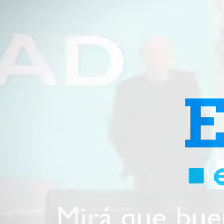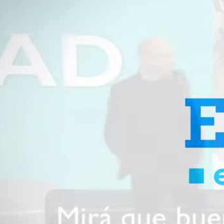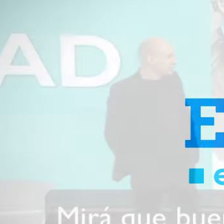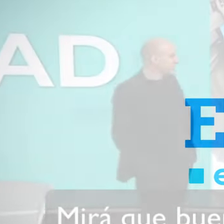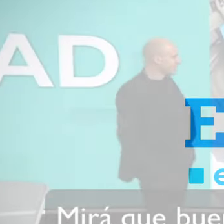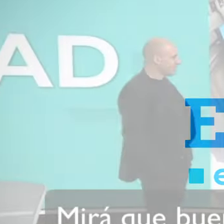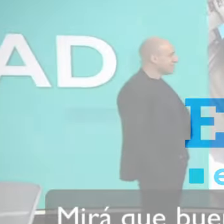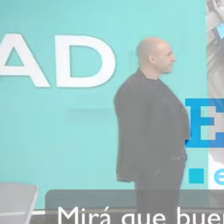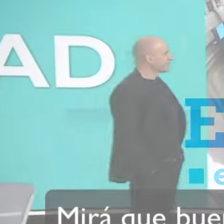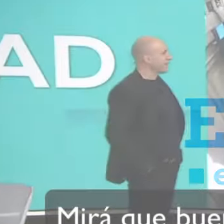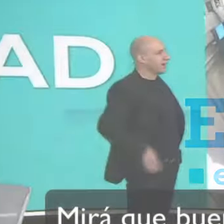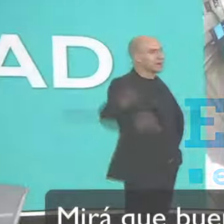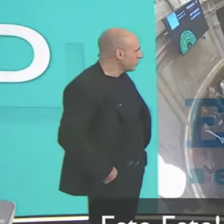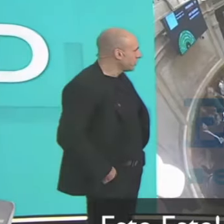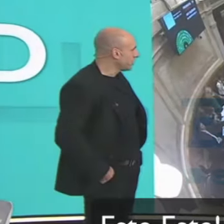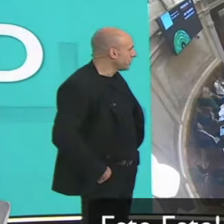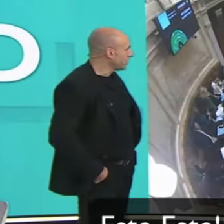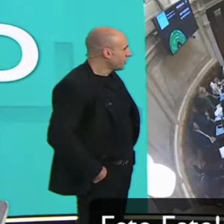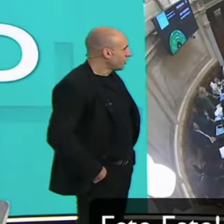qué buena la del senador Uñac, que está ahí al lado.